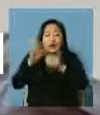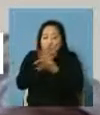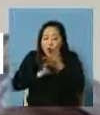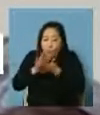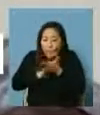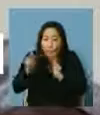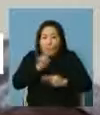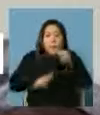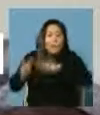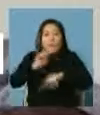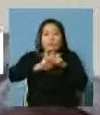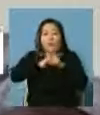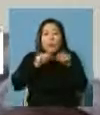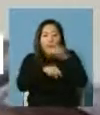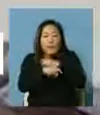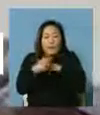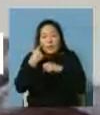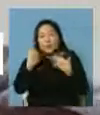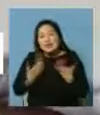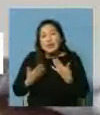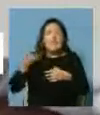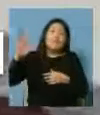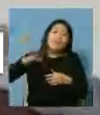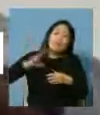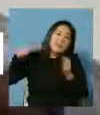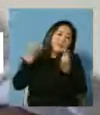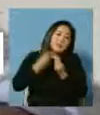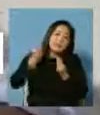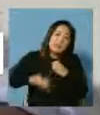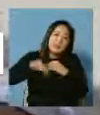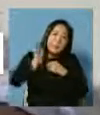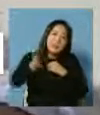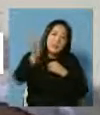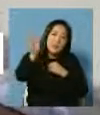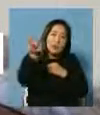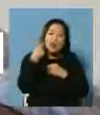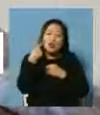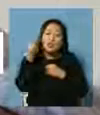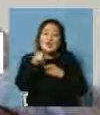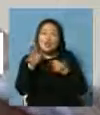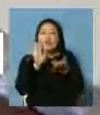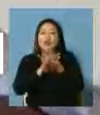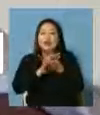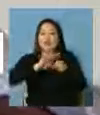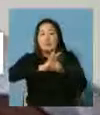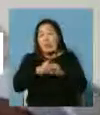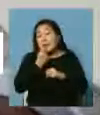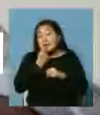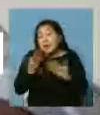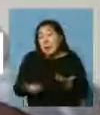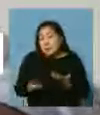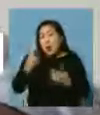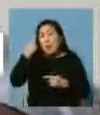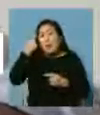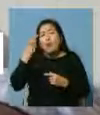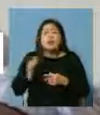los problemas, se resuelvan. Igual queda muchísimo todavía por conocer de este virus. Por ejemplo, lo que mencionaban, ¿por qué